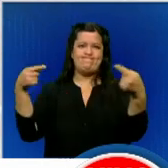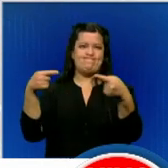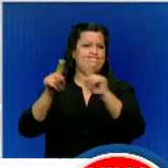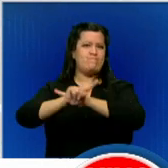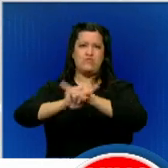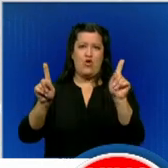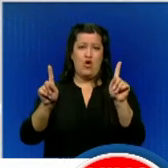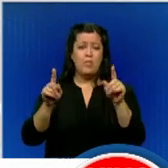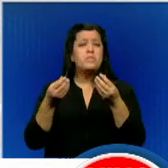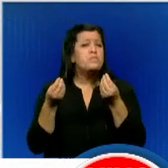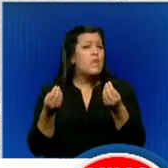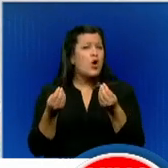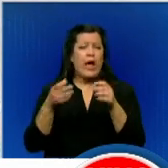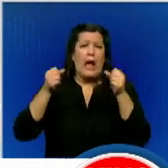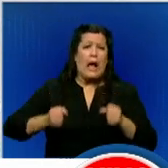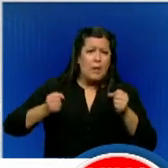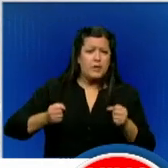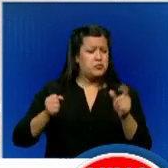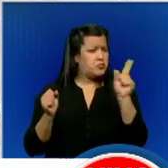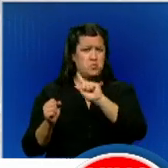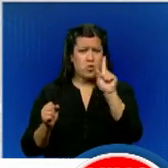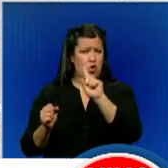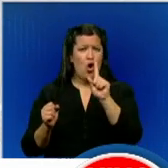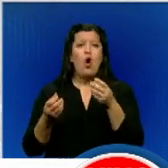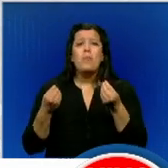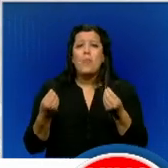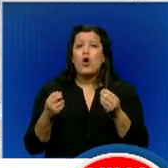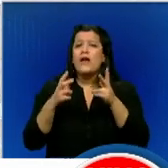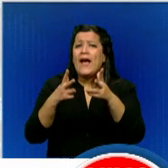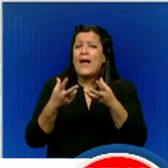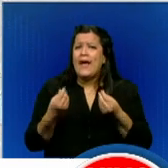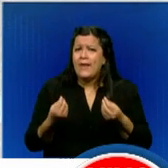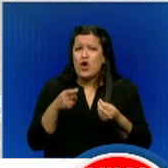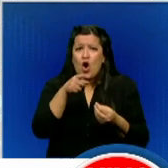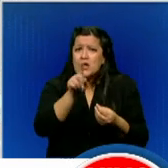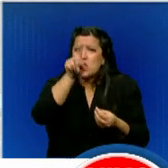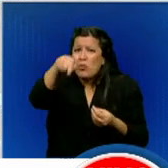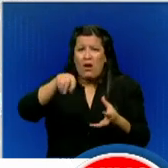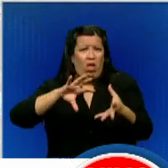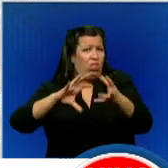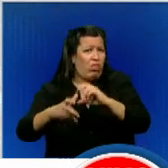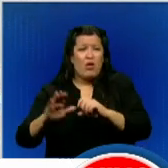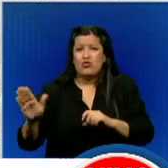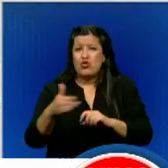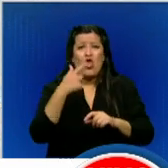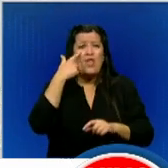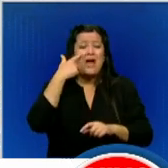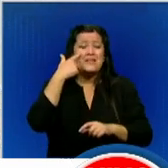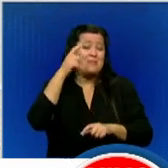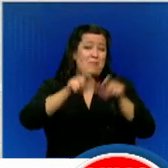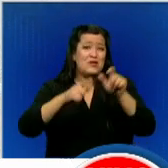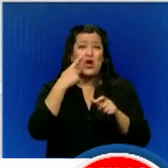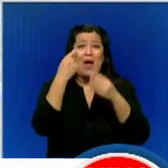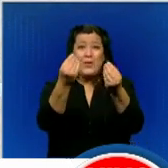no por una cuestión de capricho porque significaba un perjuicio para todos los habitantes de la provincia de san